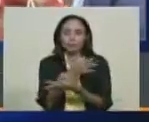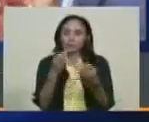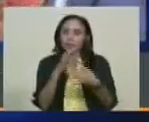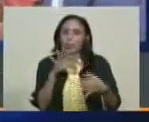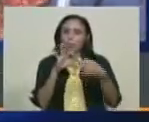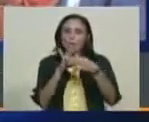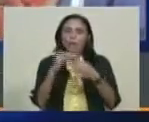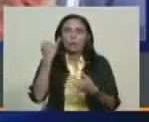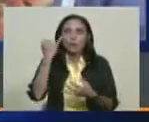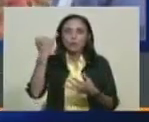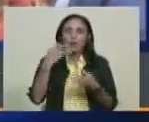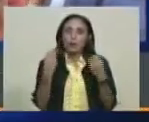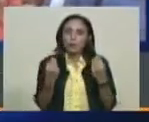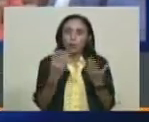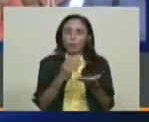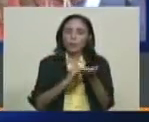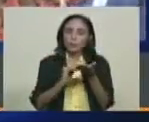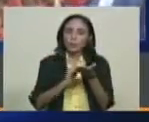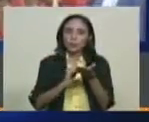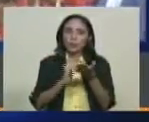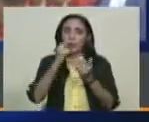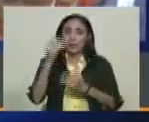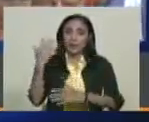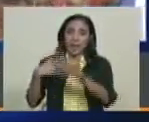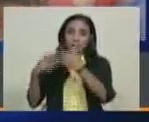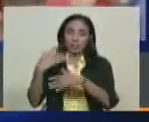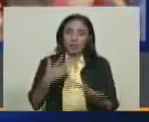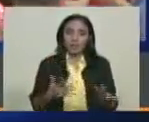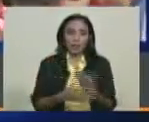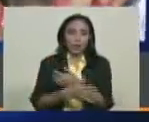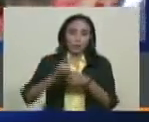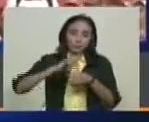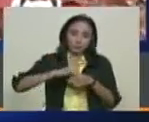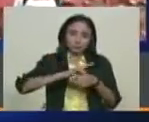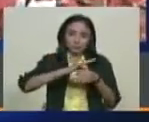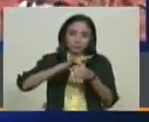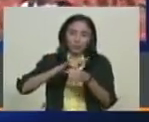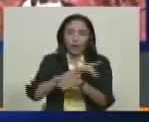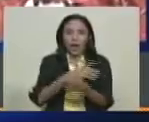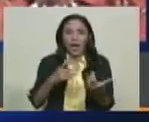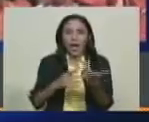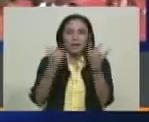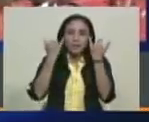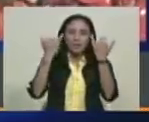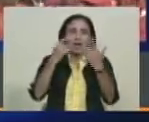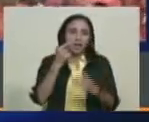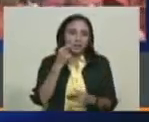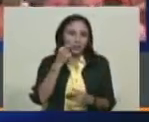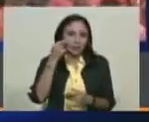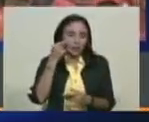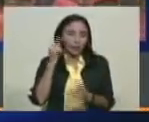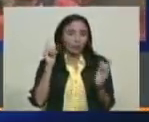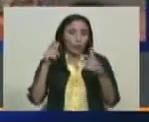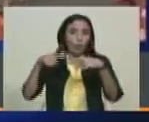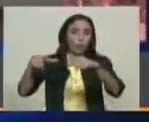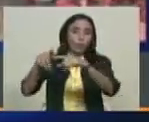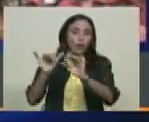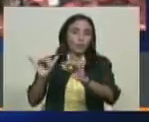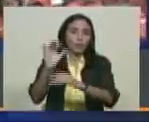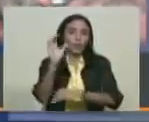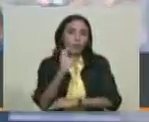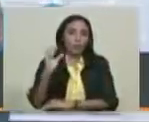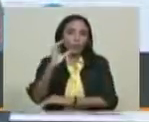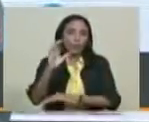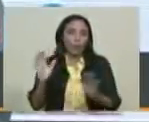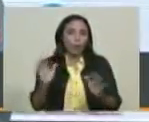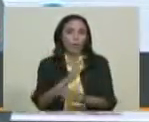Desde que ese aparato enviado por Juan Manuel Santos, porque fue en el Palacio de Nariño, Palacio